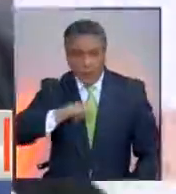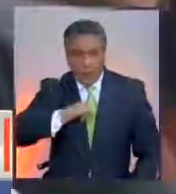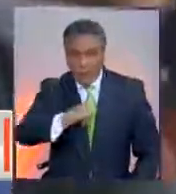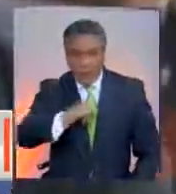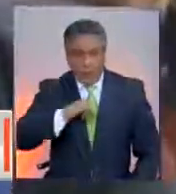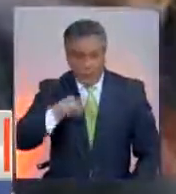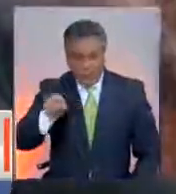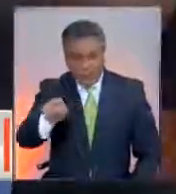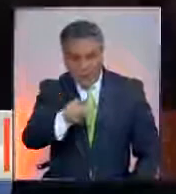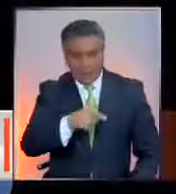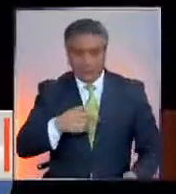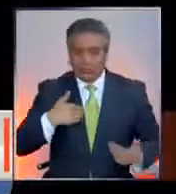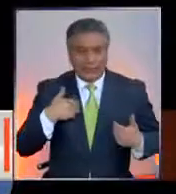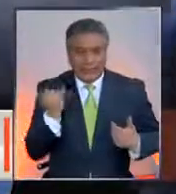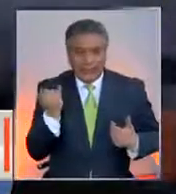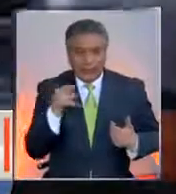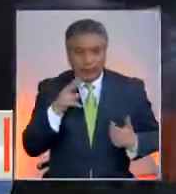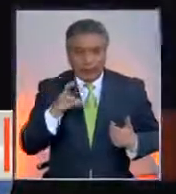los